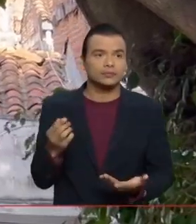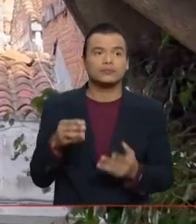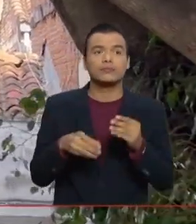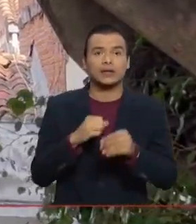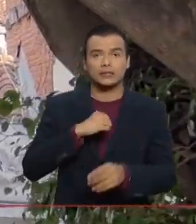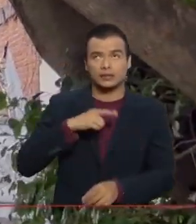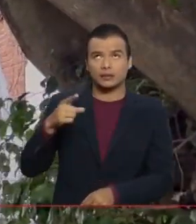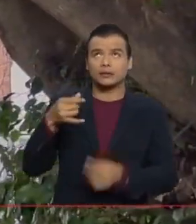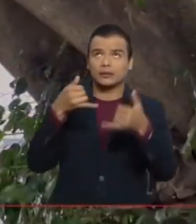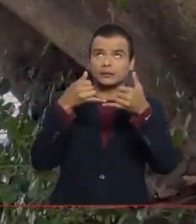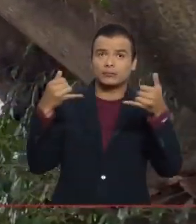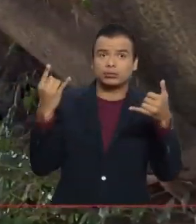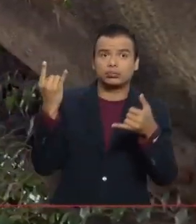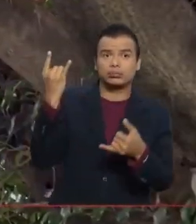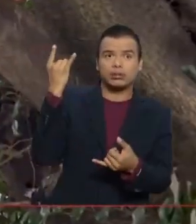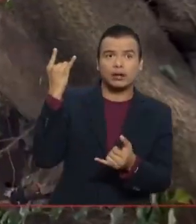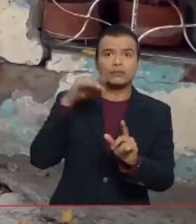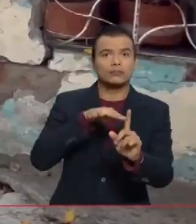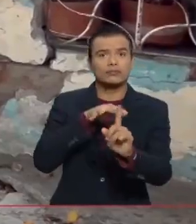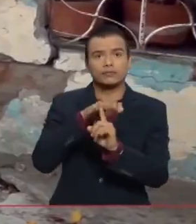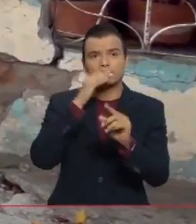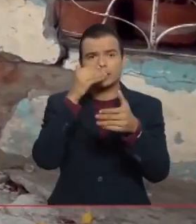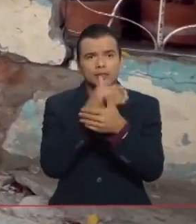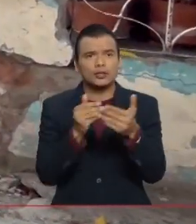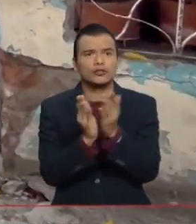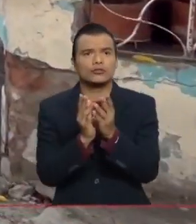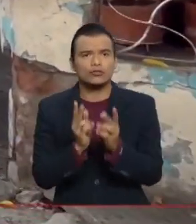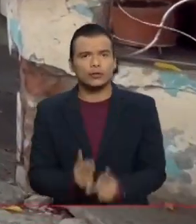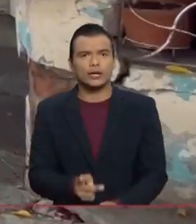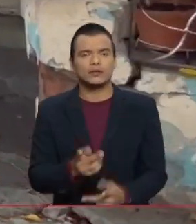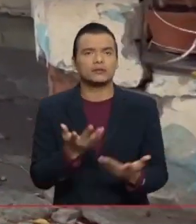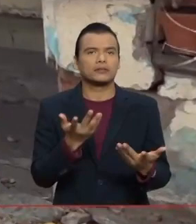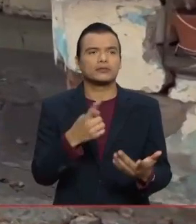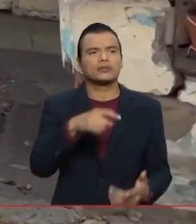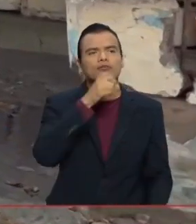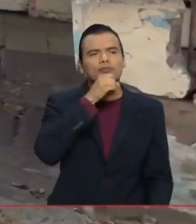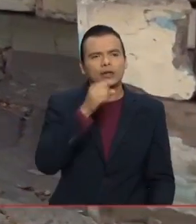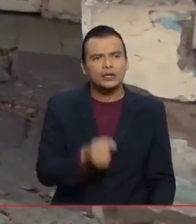acá. Tenemos niños en la casa, adultos también, y nos da miedo que pronto les pase o el